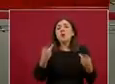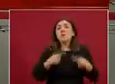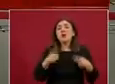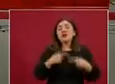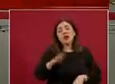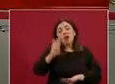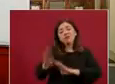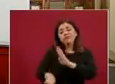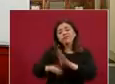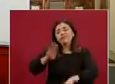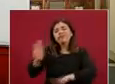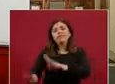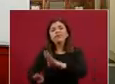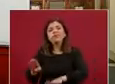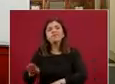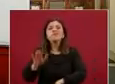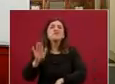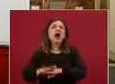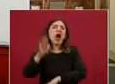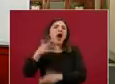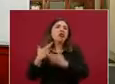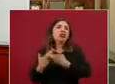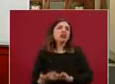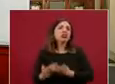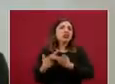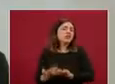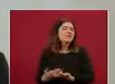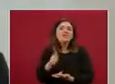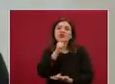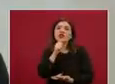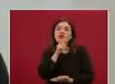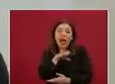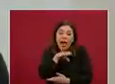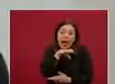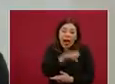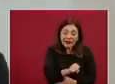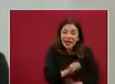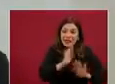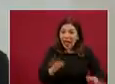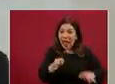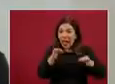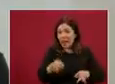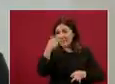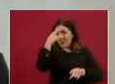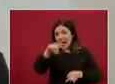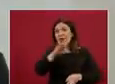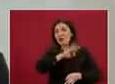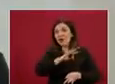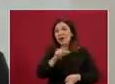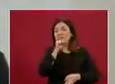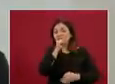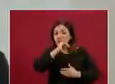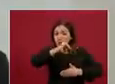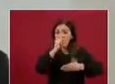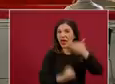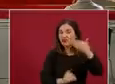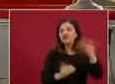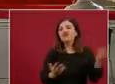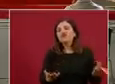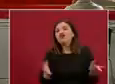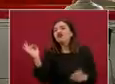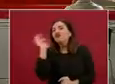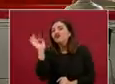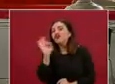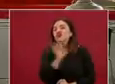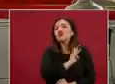mortalidad no alcanzó el nivel suficiente para que en ese indicador pueda disminuir el riesgo. Es posible